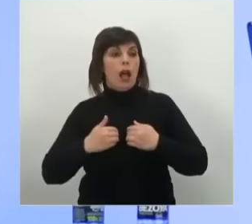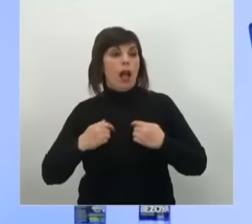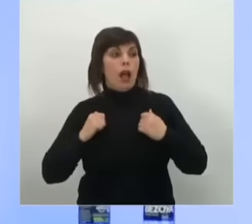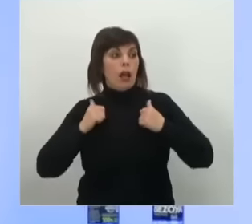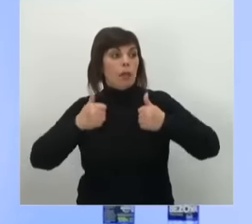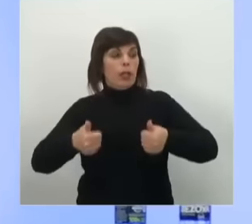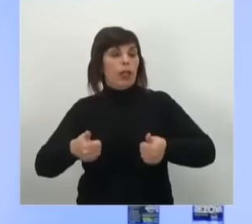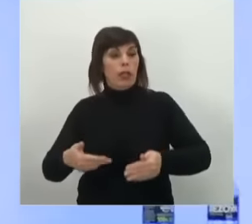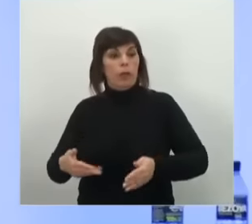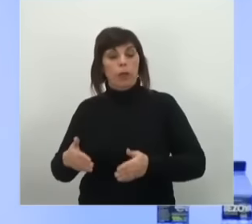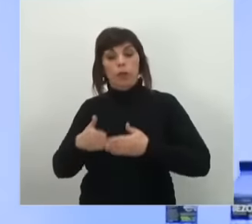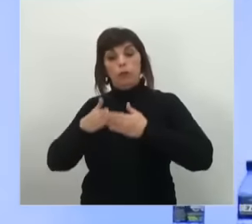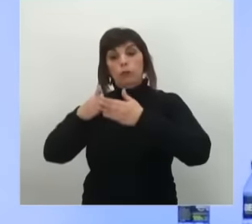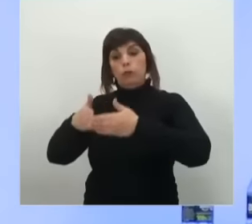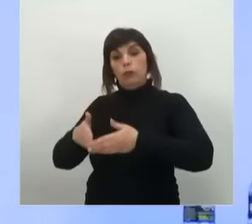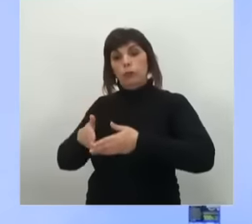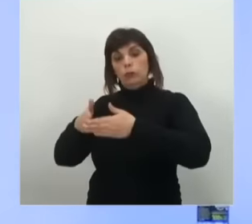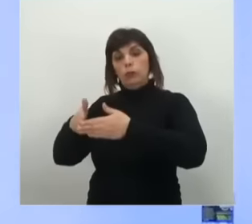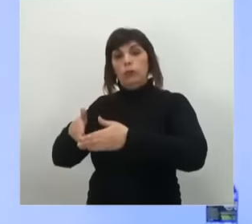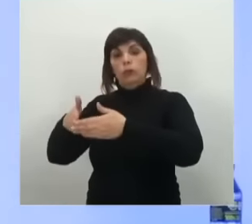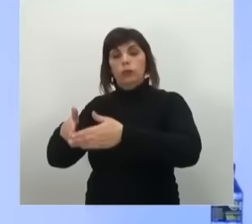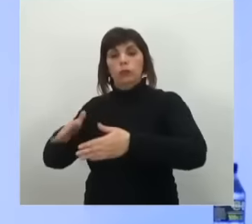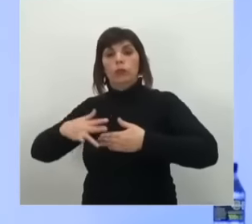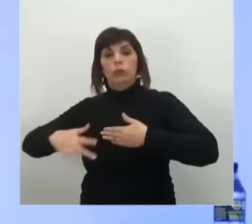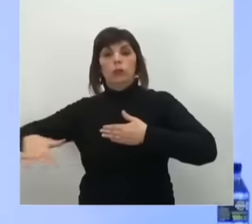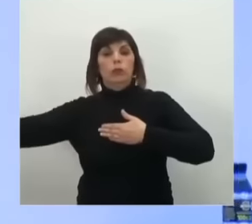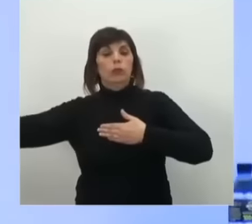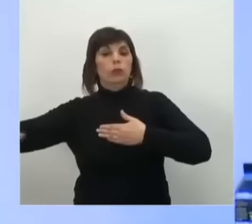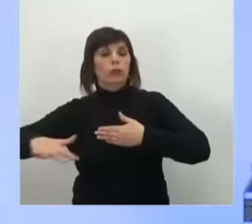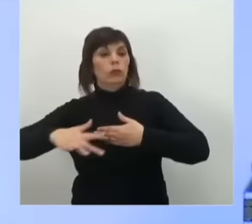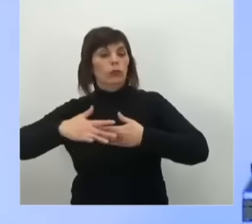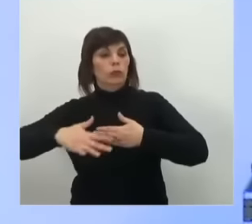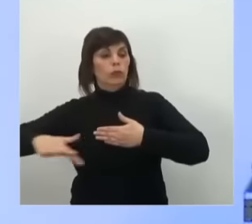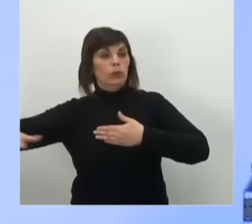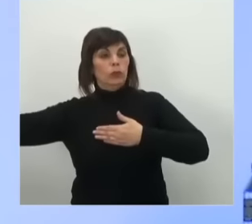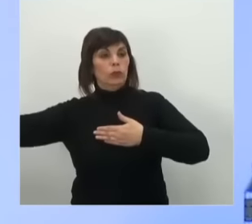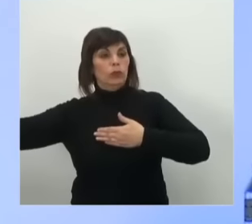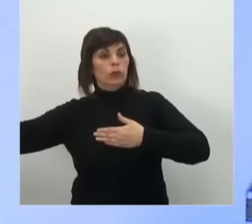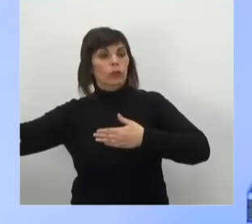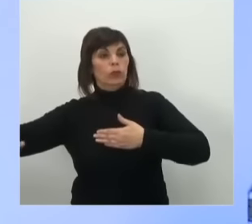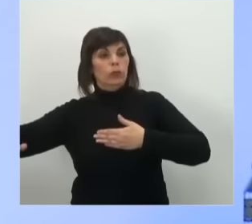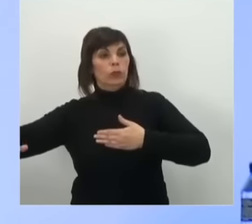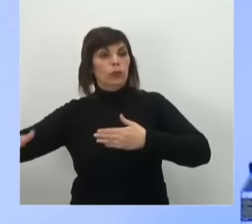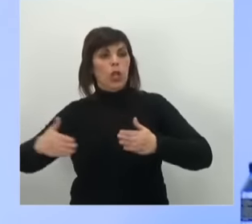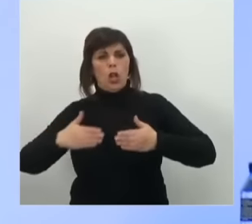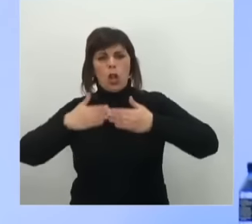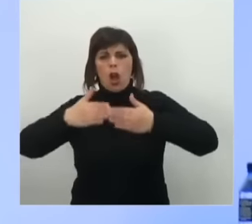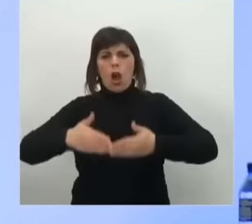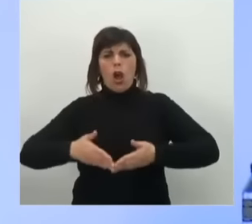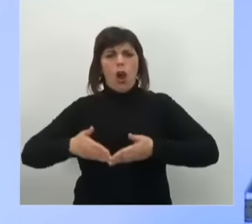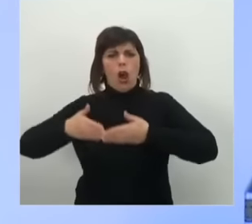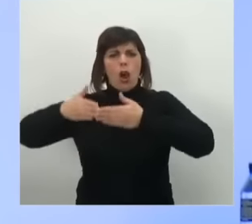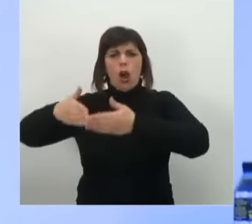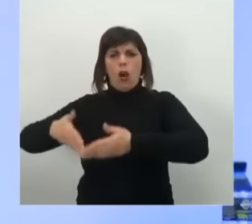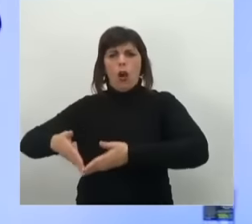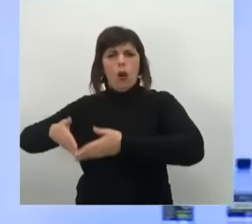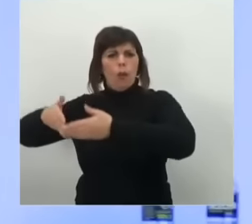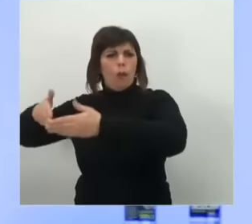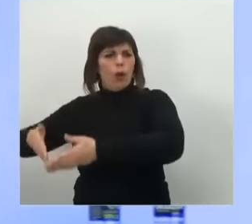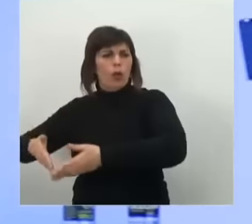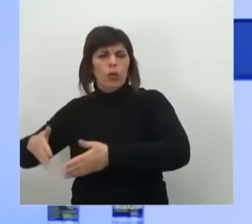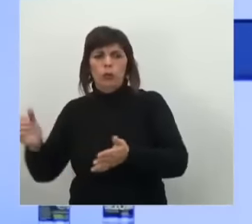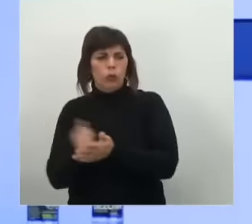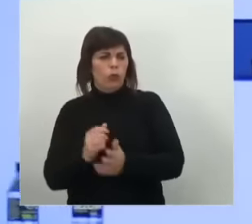se levanta en el mar de la Galilea se levanta para todas las barcas que estaban en el mar de la